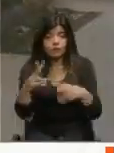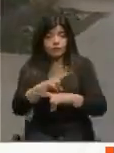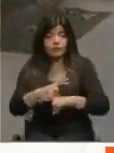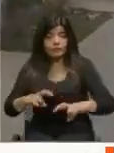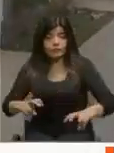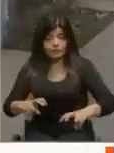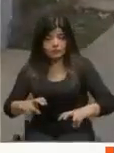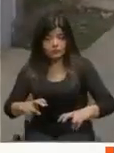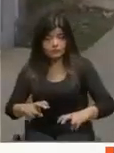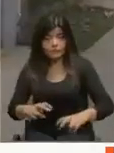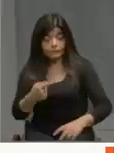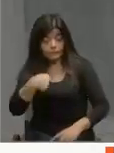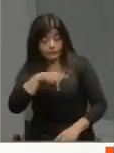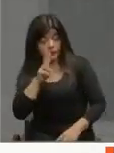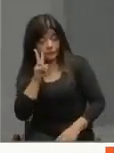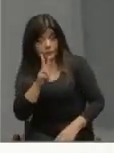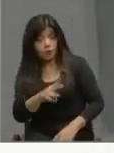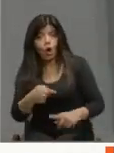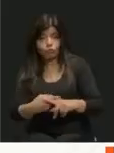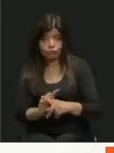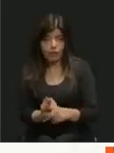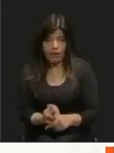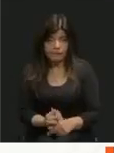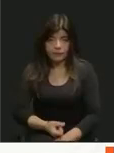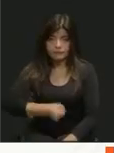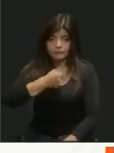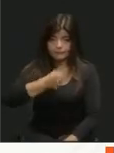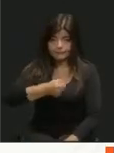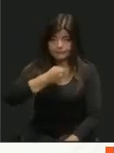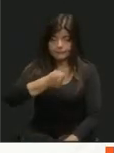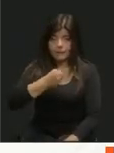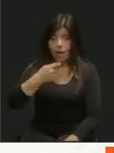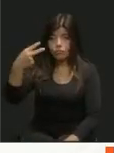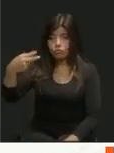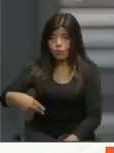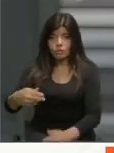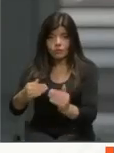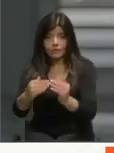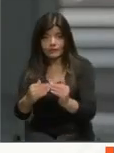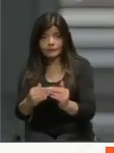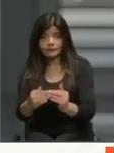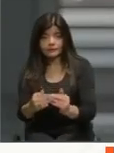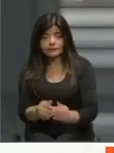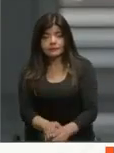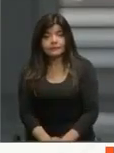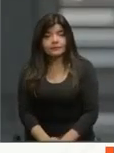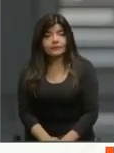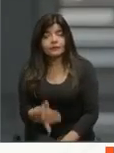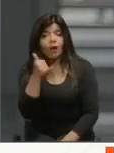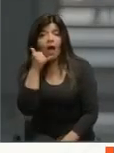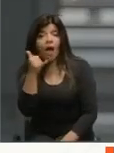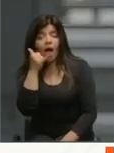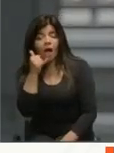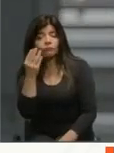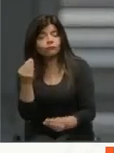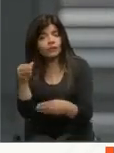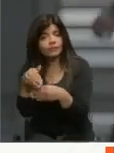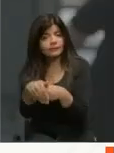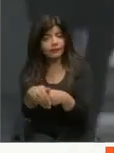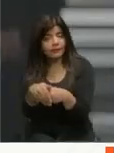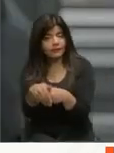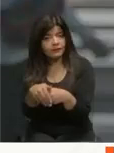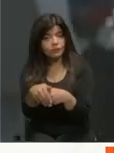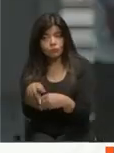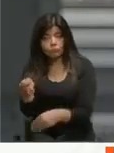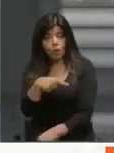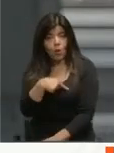investigación. Intentamos, una vez más, obtener la versión del dueño del recinto. Aló. Aló, buenas tardes.